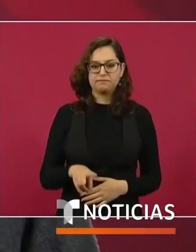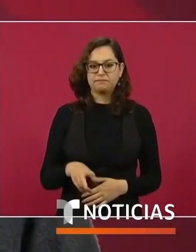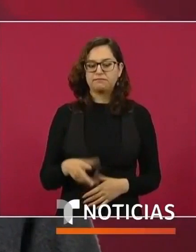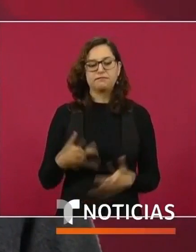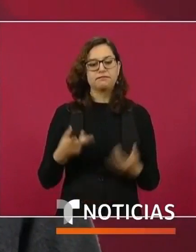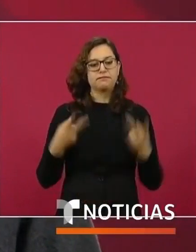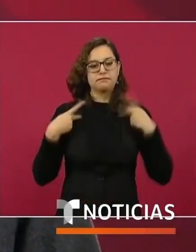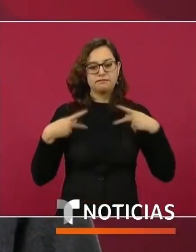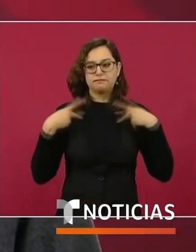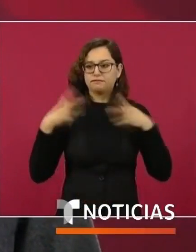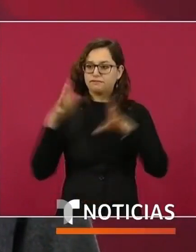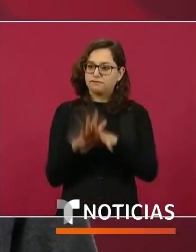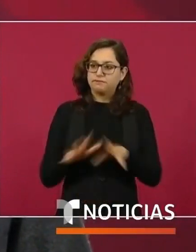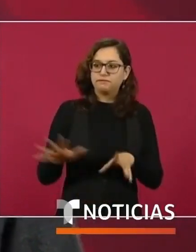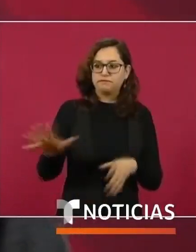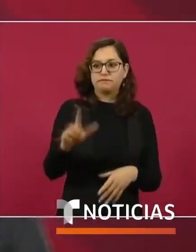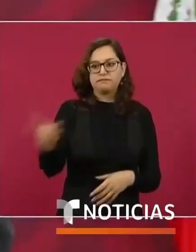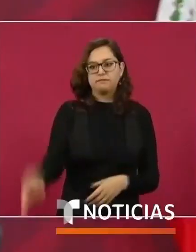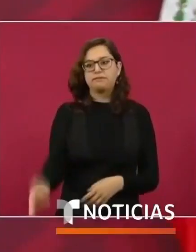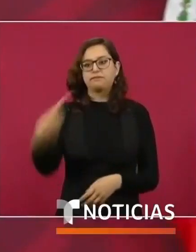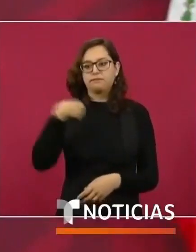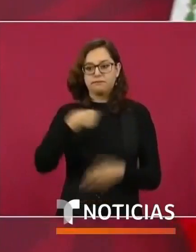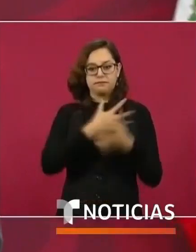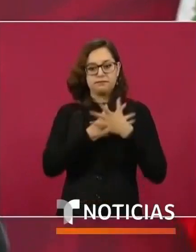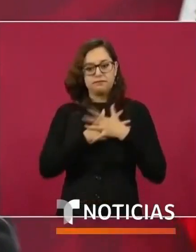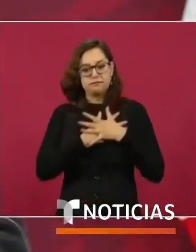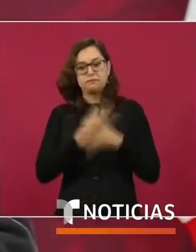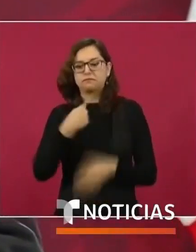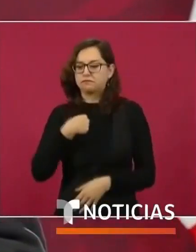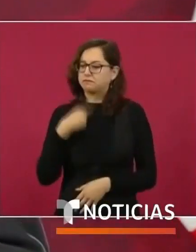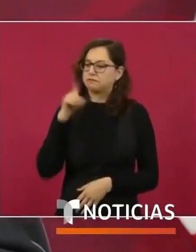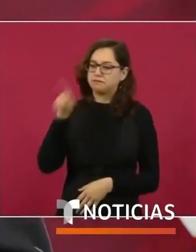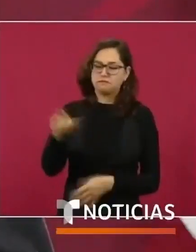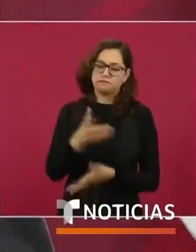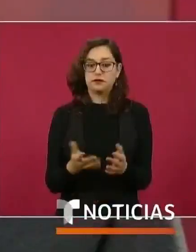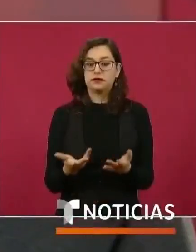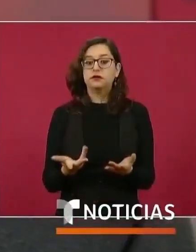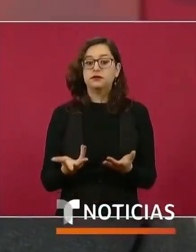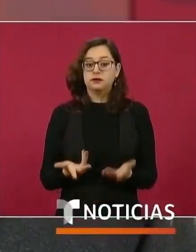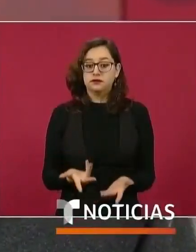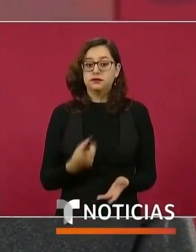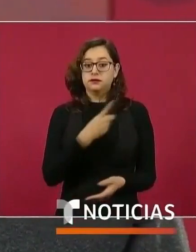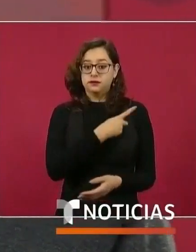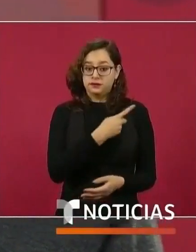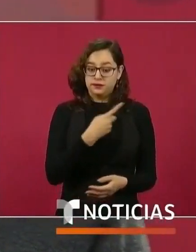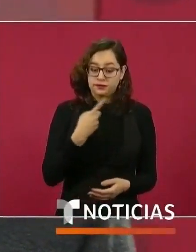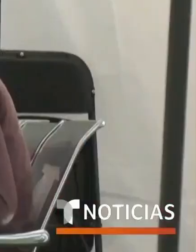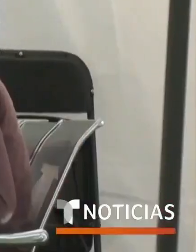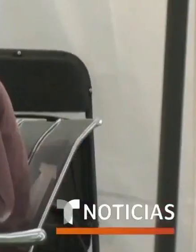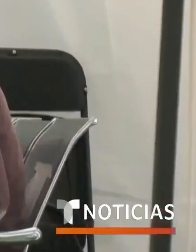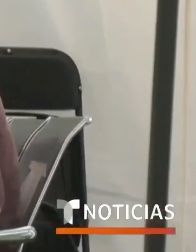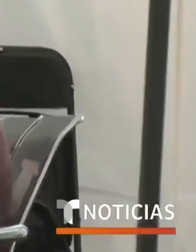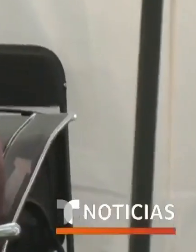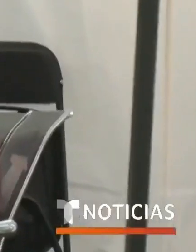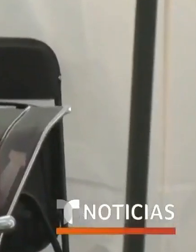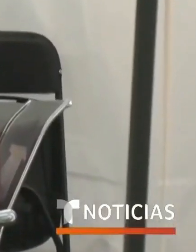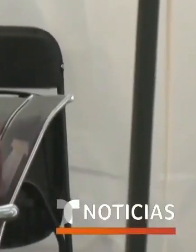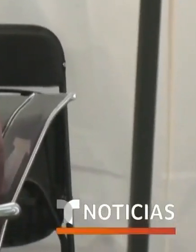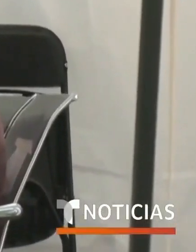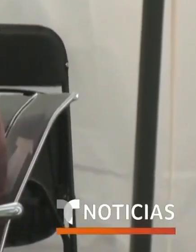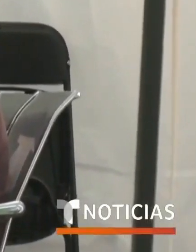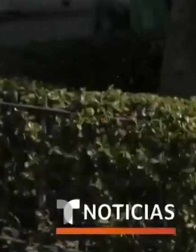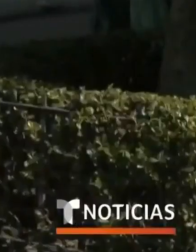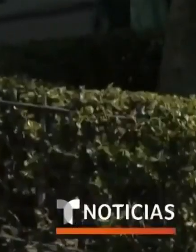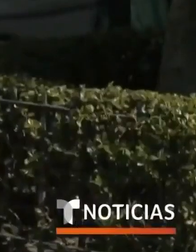mucho, y lo digo de manera sincera, al pueblo de México. Al presidente le fue bien, pero para otros ha sido muy